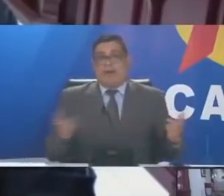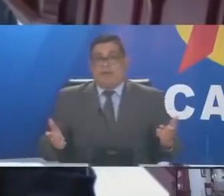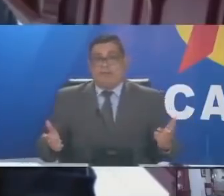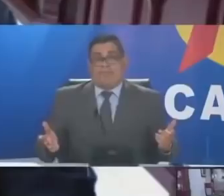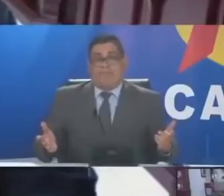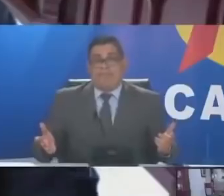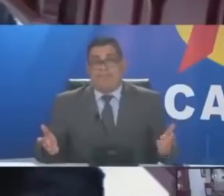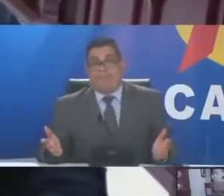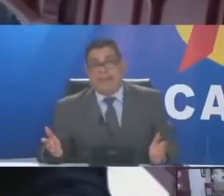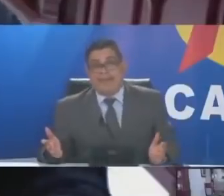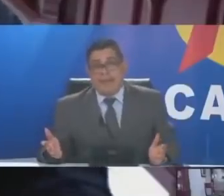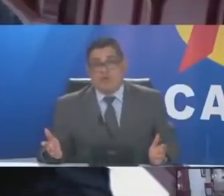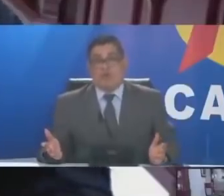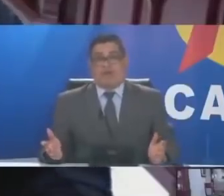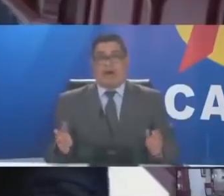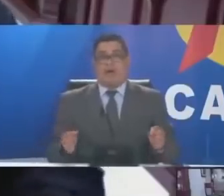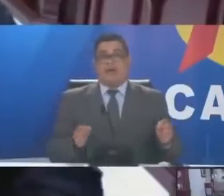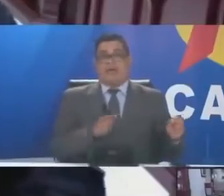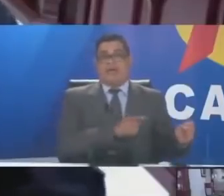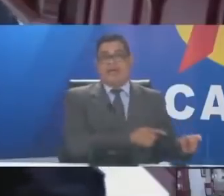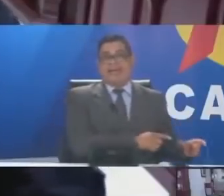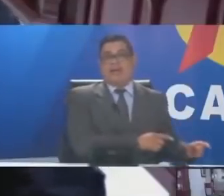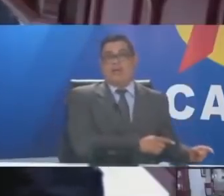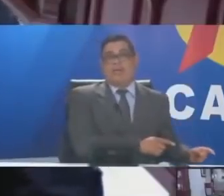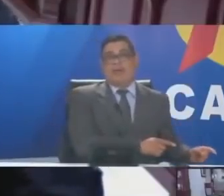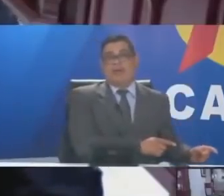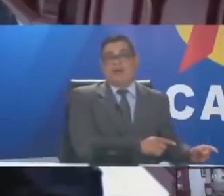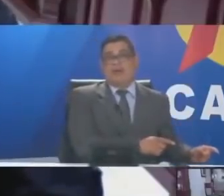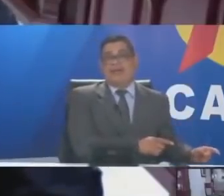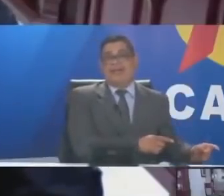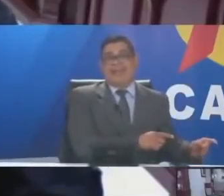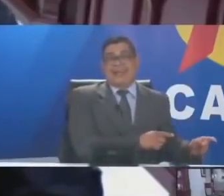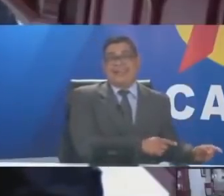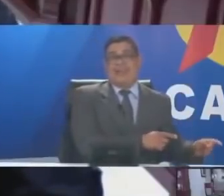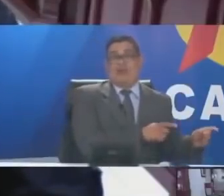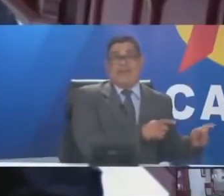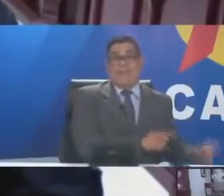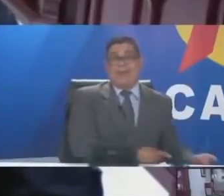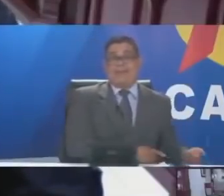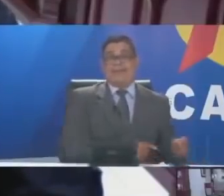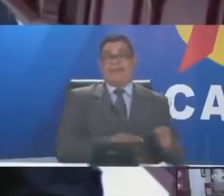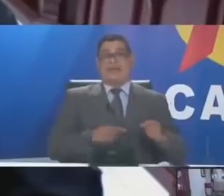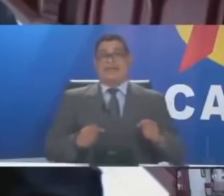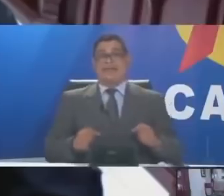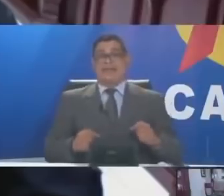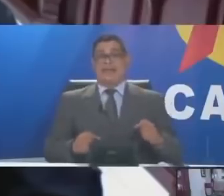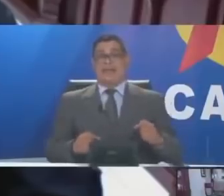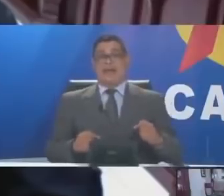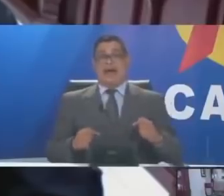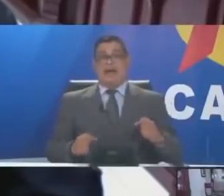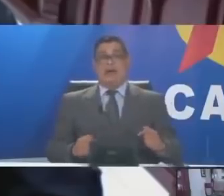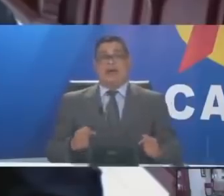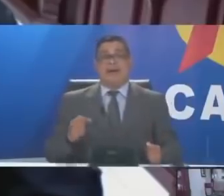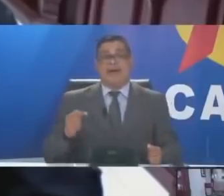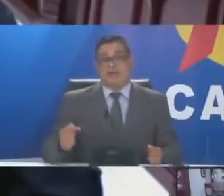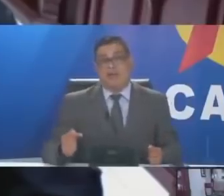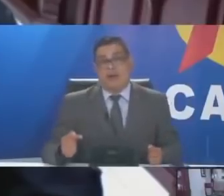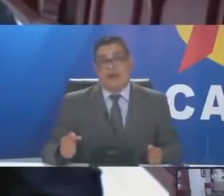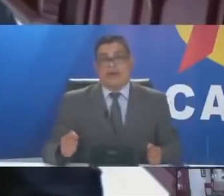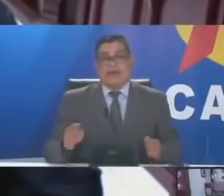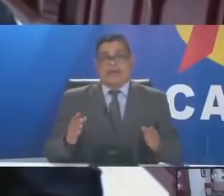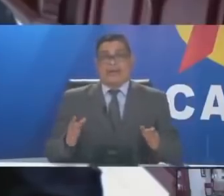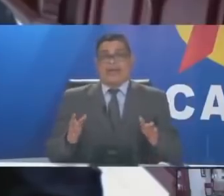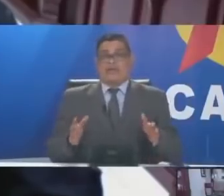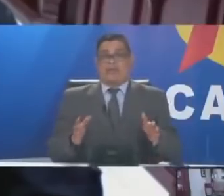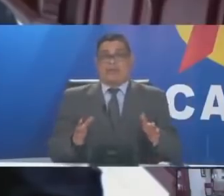bueno perdieron su trabajo y ya están cumpliendo casi los 10 meses sin tener algo que llevar